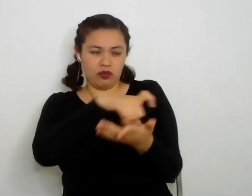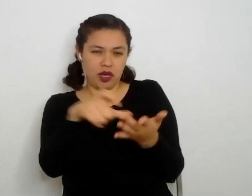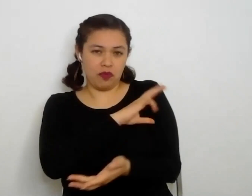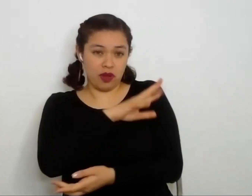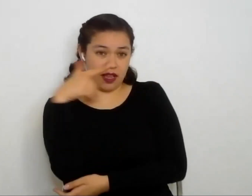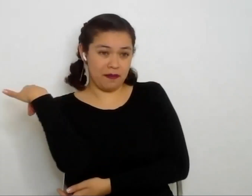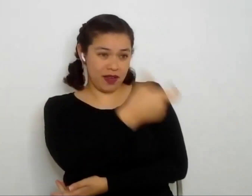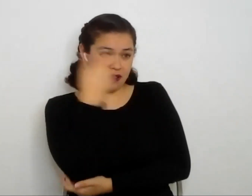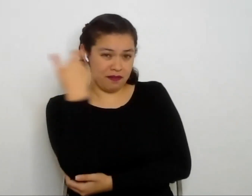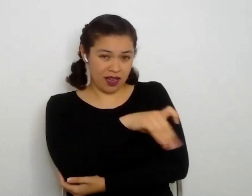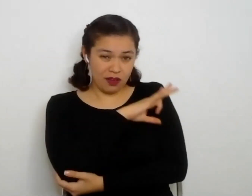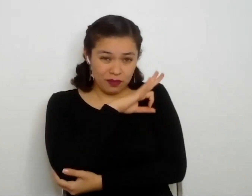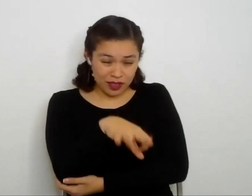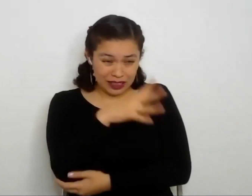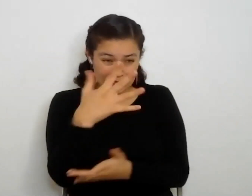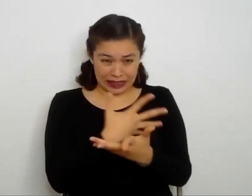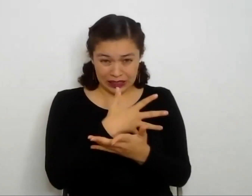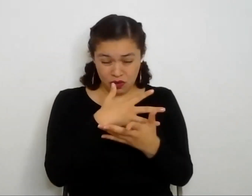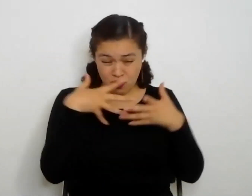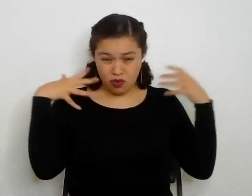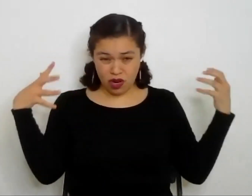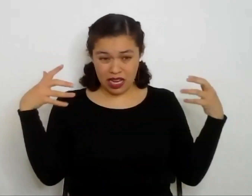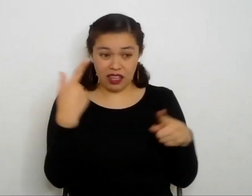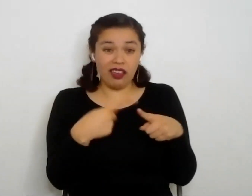las hipotecas de ese tamaño, ¿no?